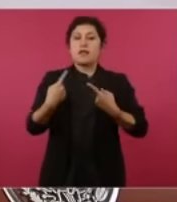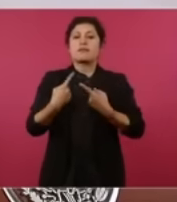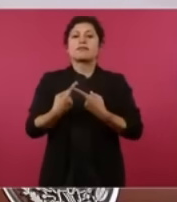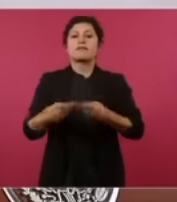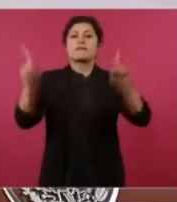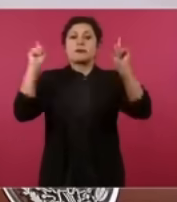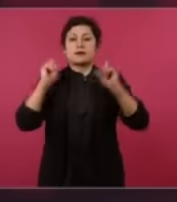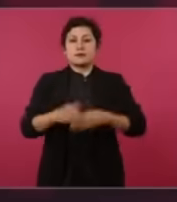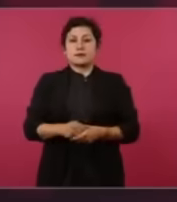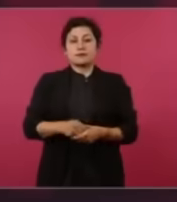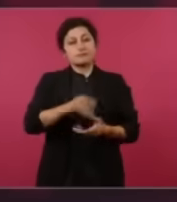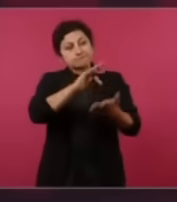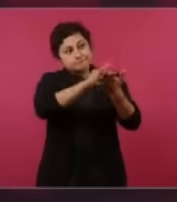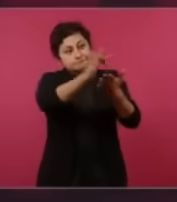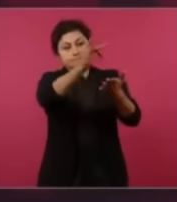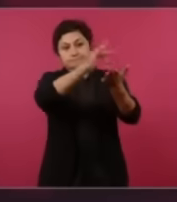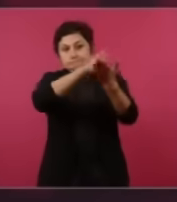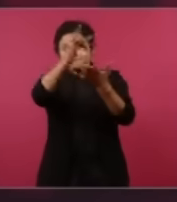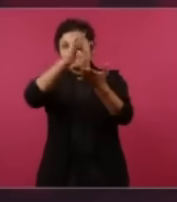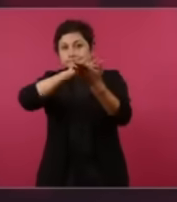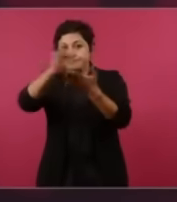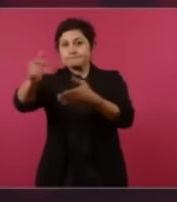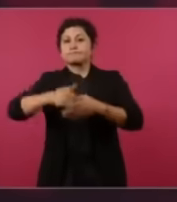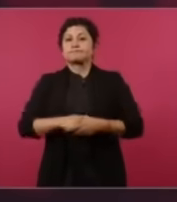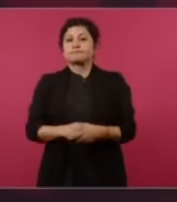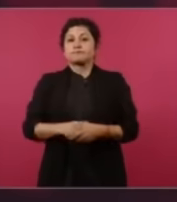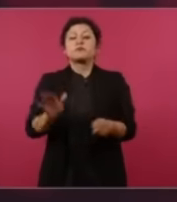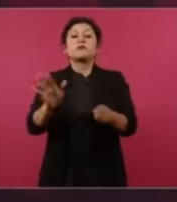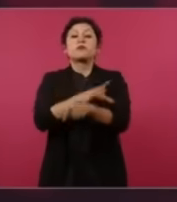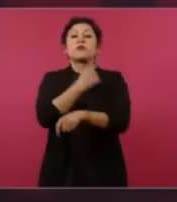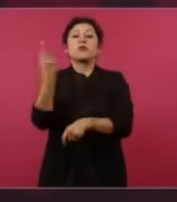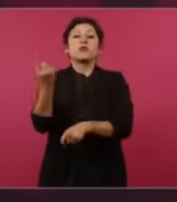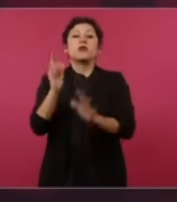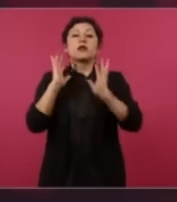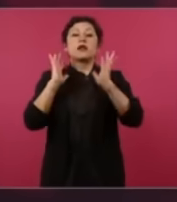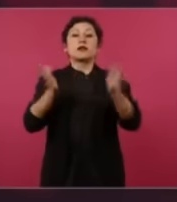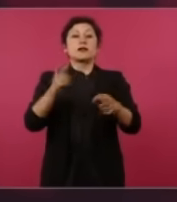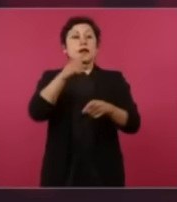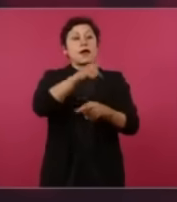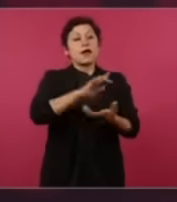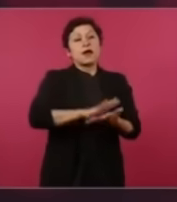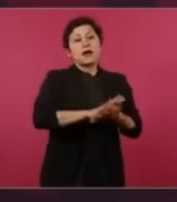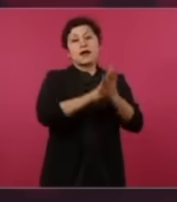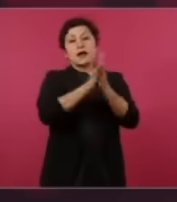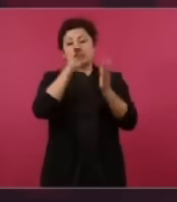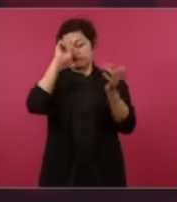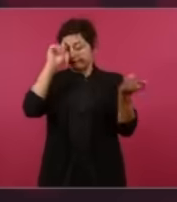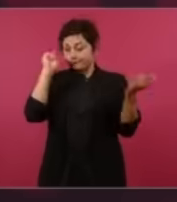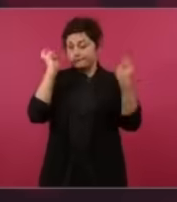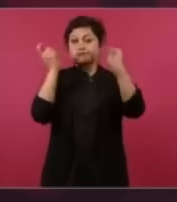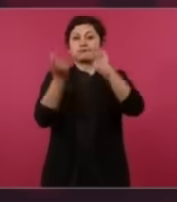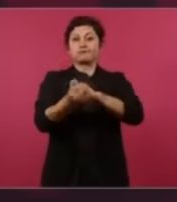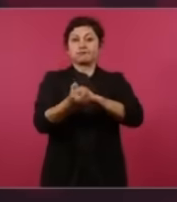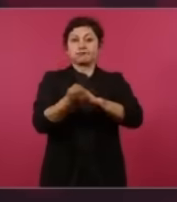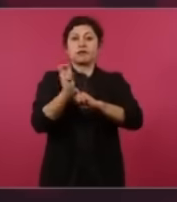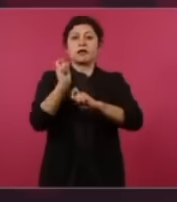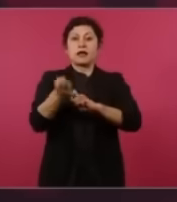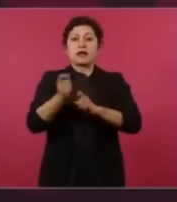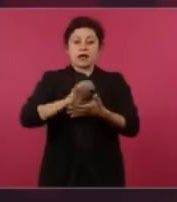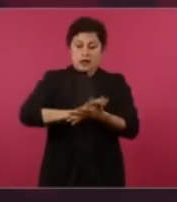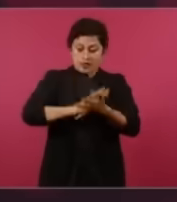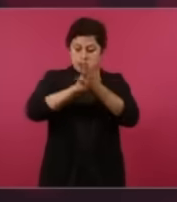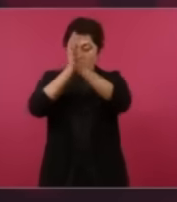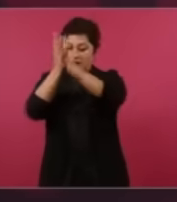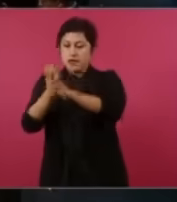y que además se está probando que funciona y que nos va bien a todos.